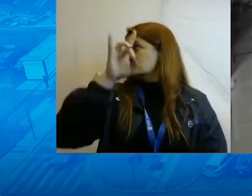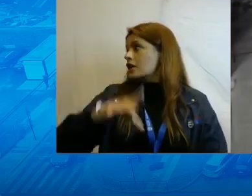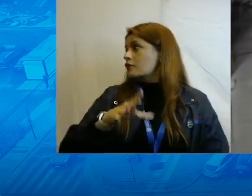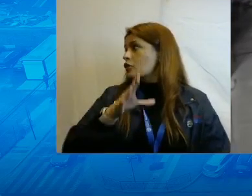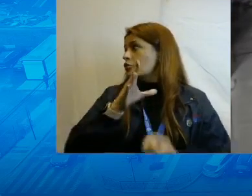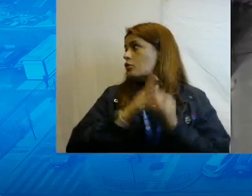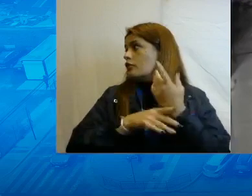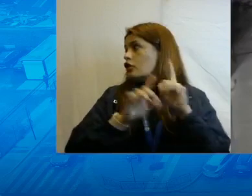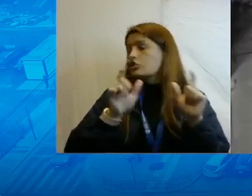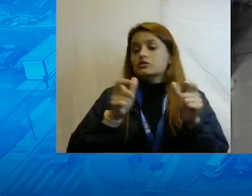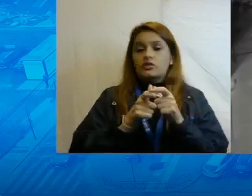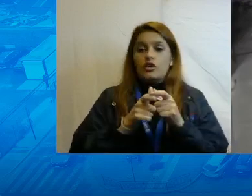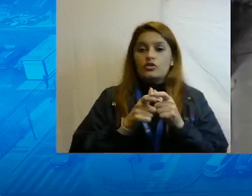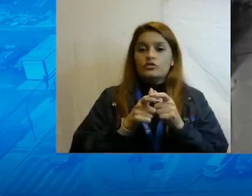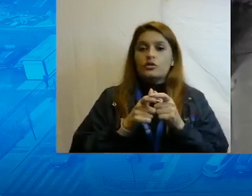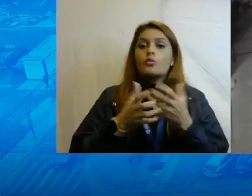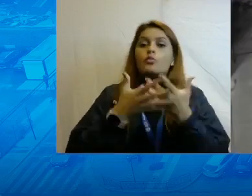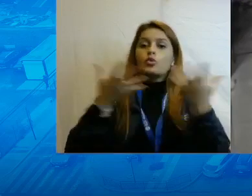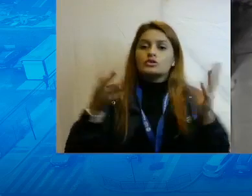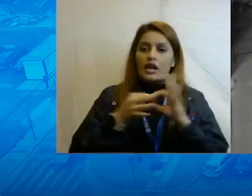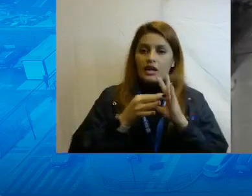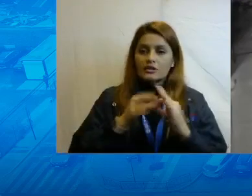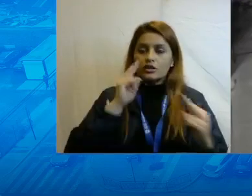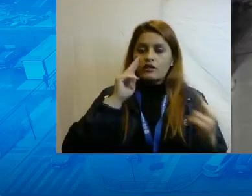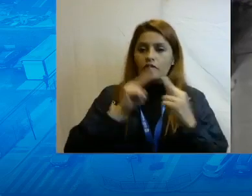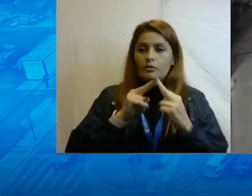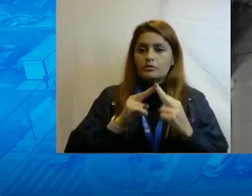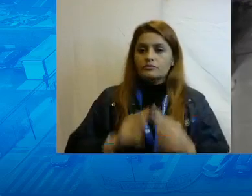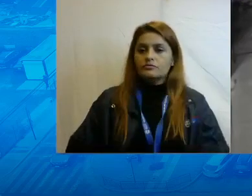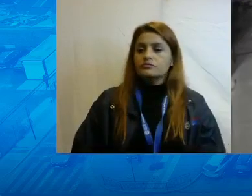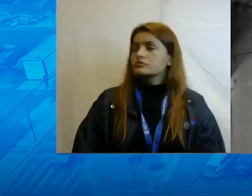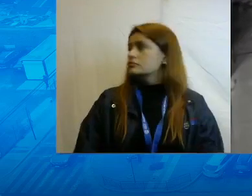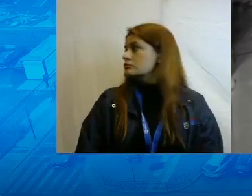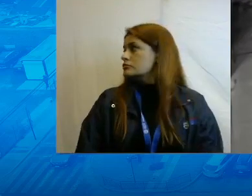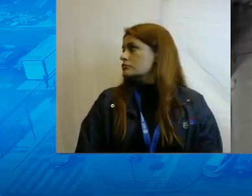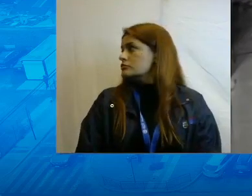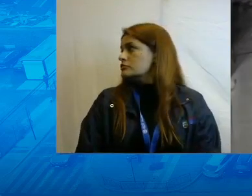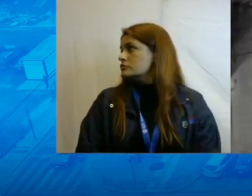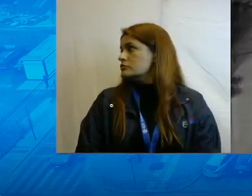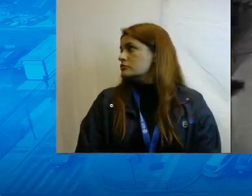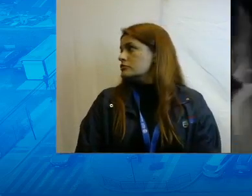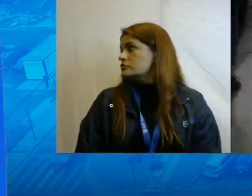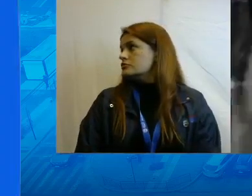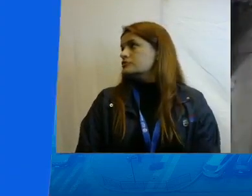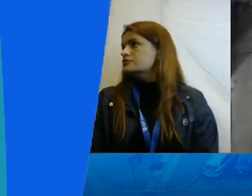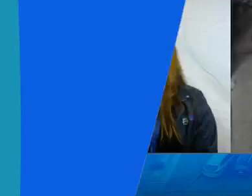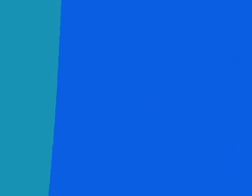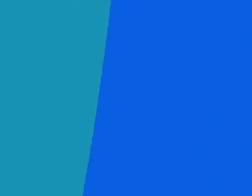extraordinario. Muchas gracias. Que estén muy bien. No.